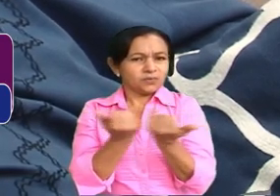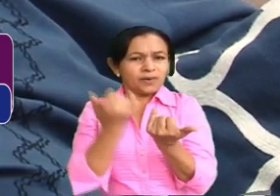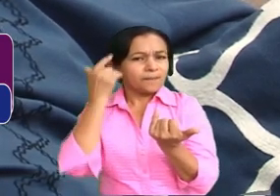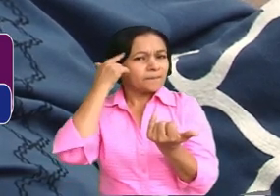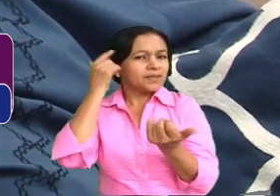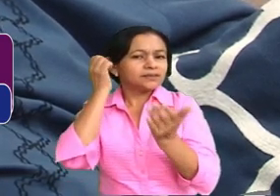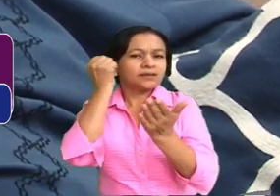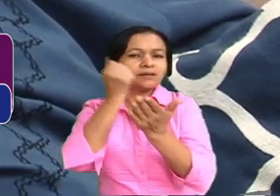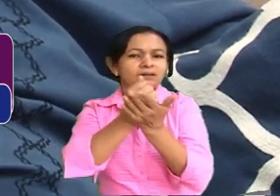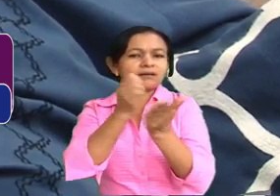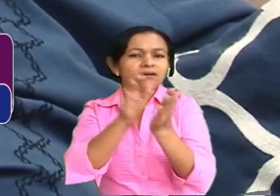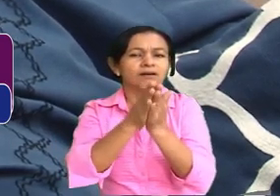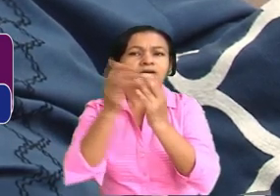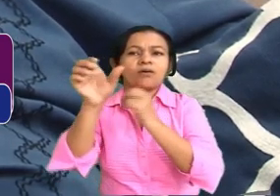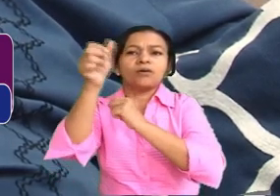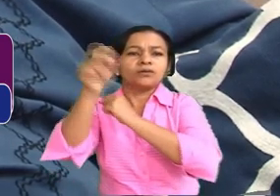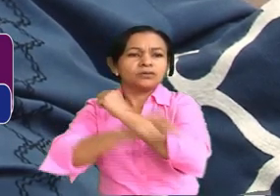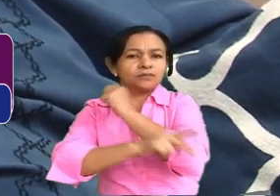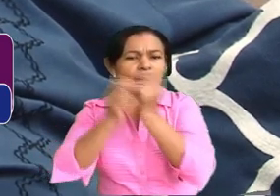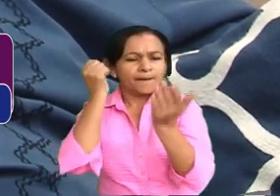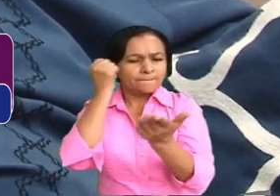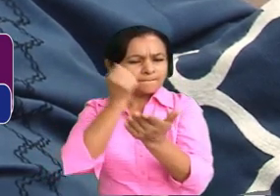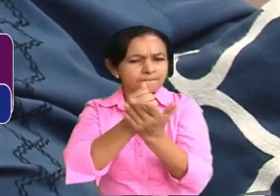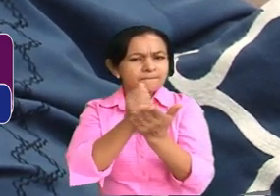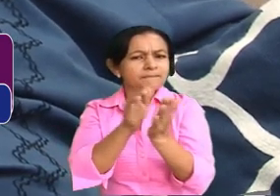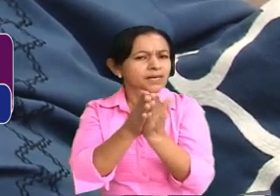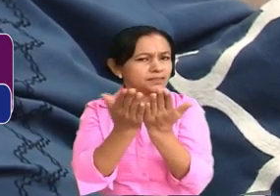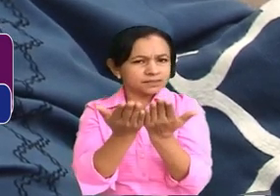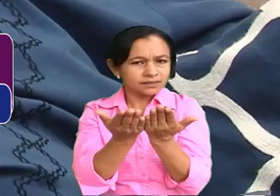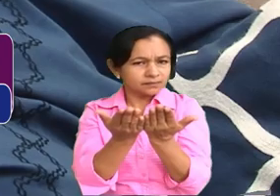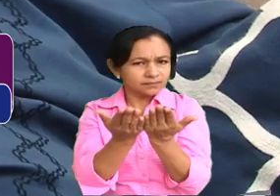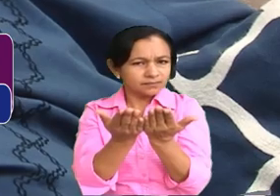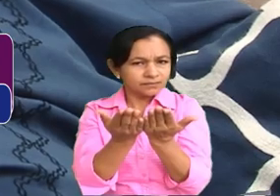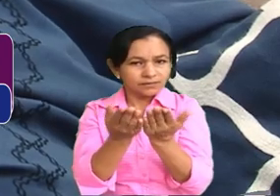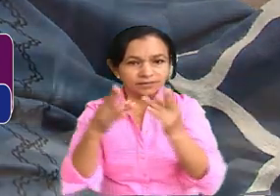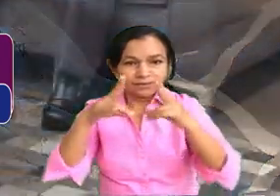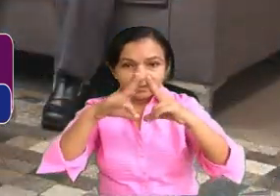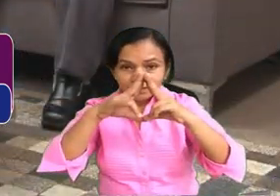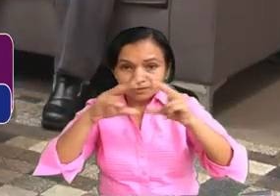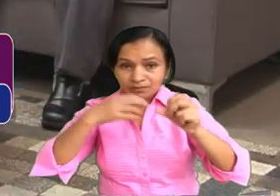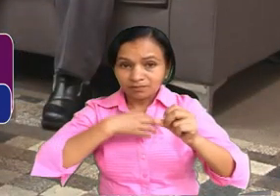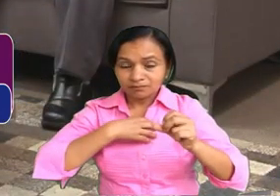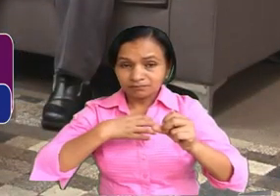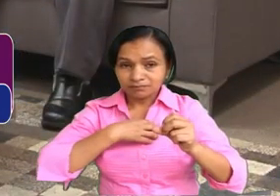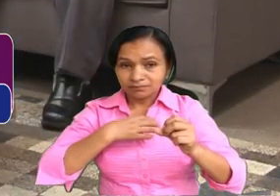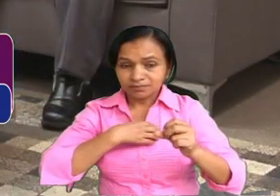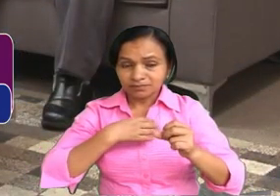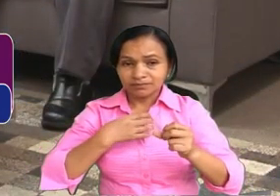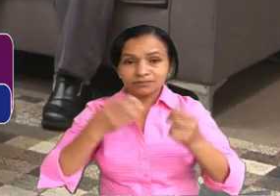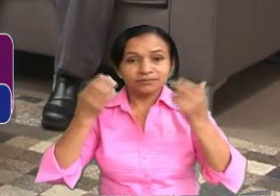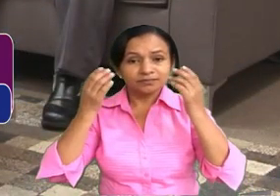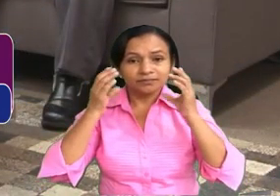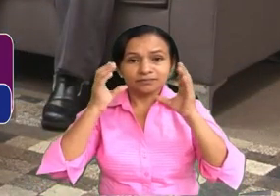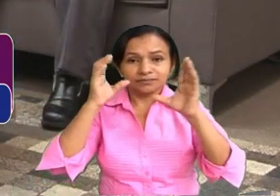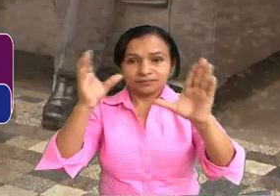tradicional, que se necesita un pasaporte. No nos consideran nicaragüenses. Y los caribeños estamos